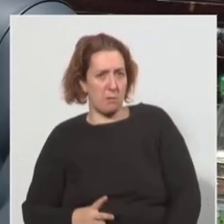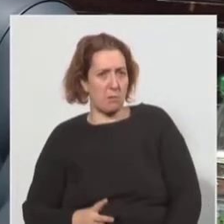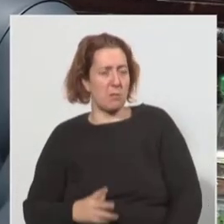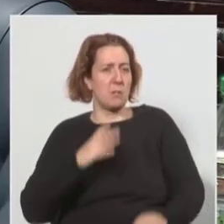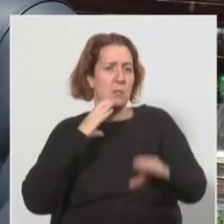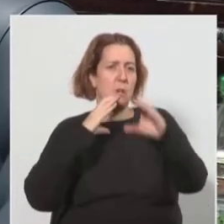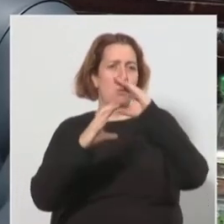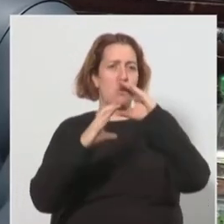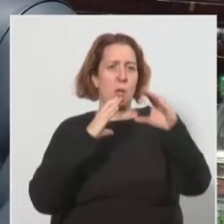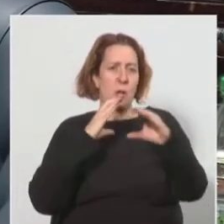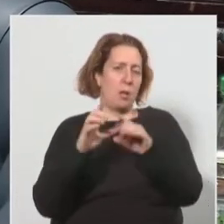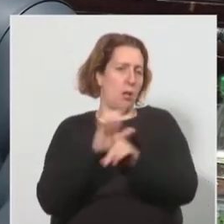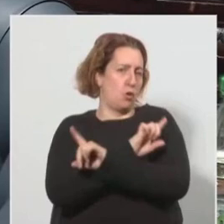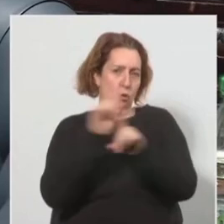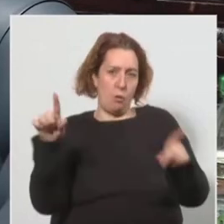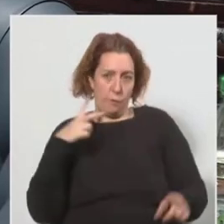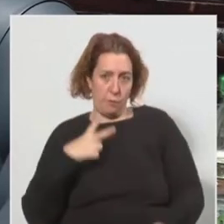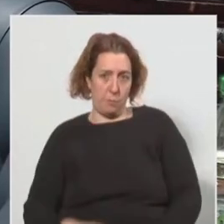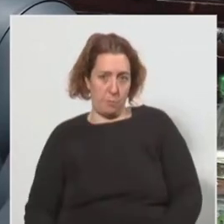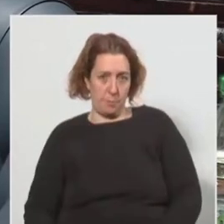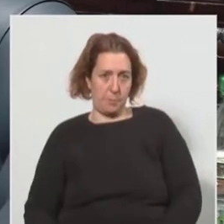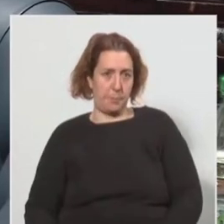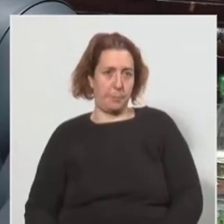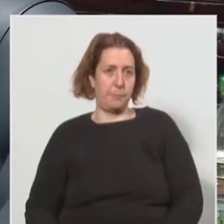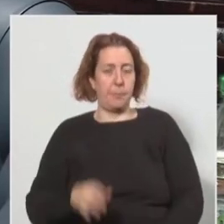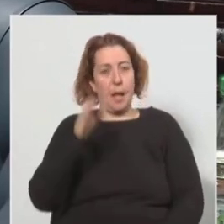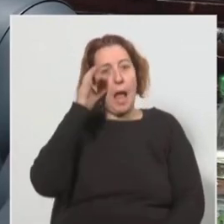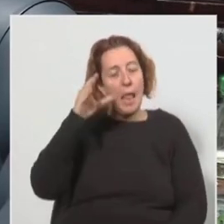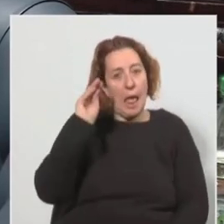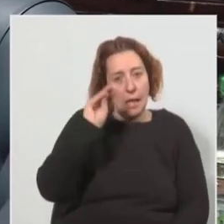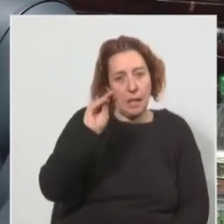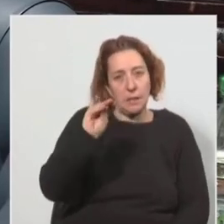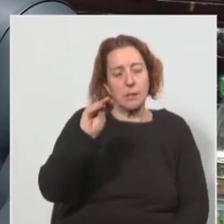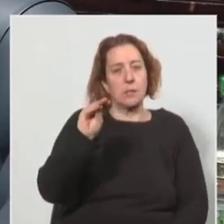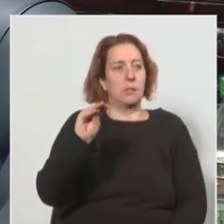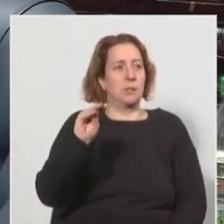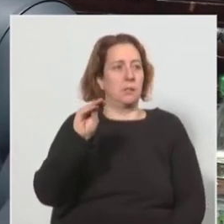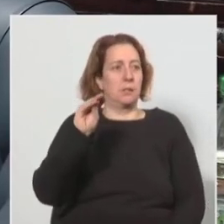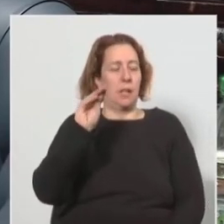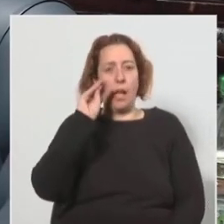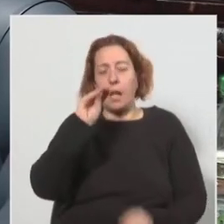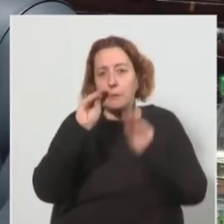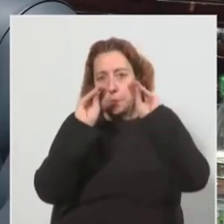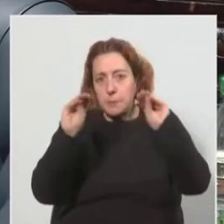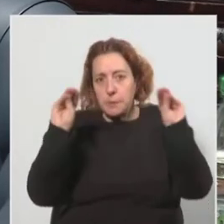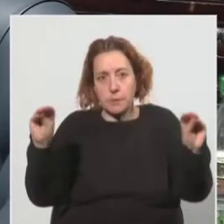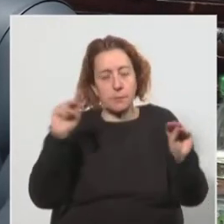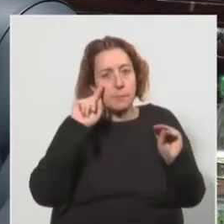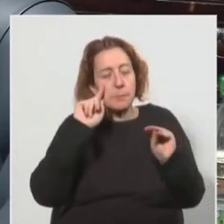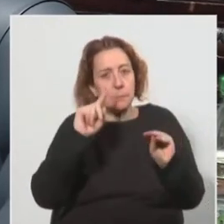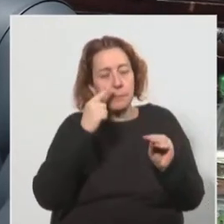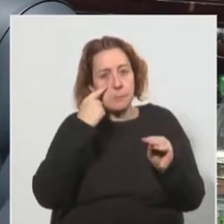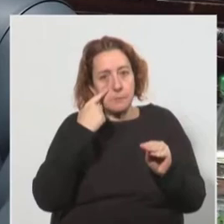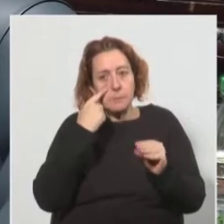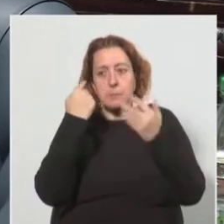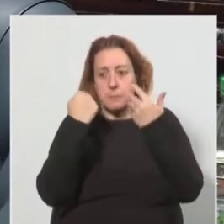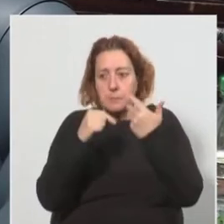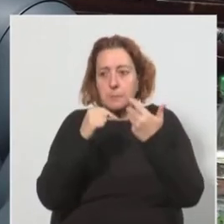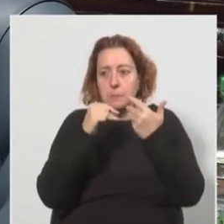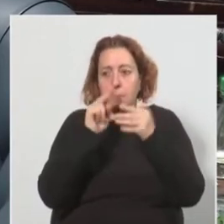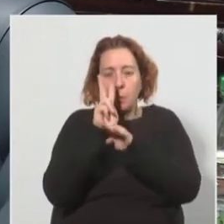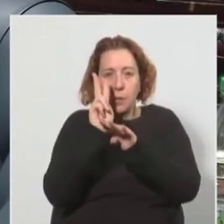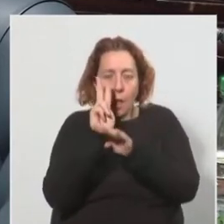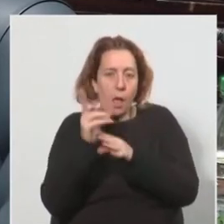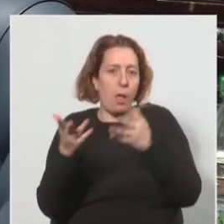y comunicaciones informales, alertas, advertencias, información